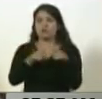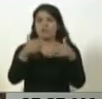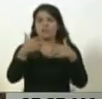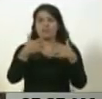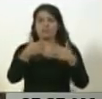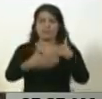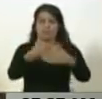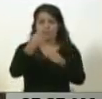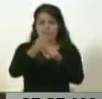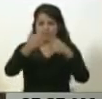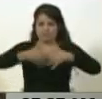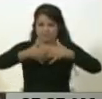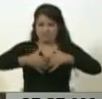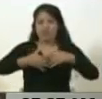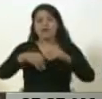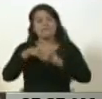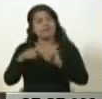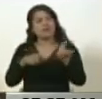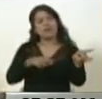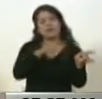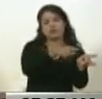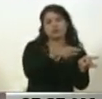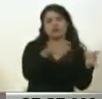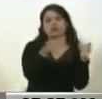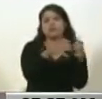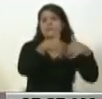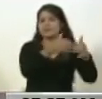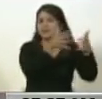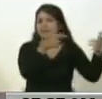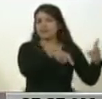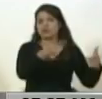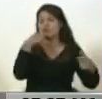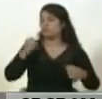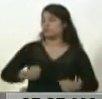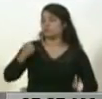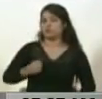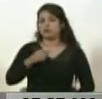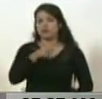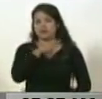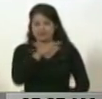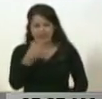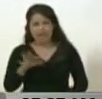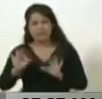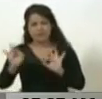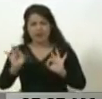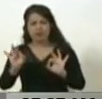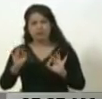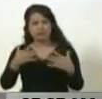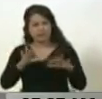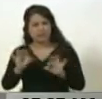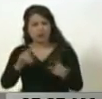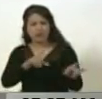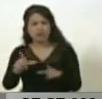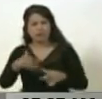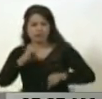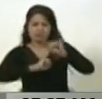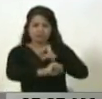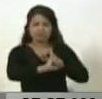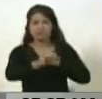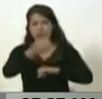respuesta también de unos sectores que han declarado la guerra económica. ¿Se está preparado políticamente, técnicamente, para enfrentar estos nuevos